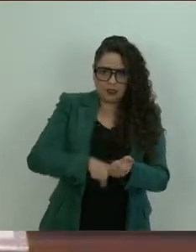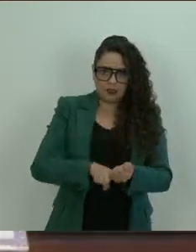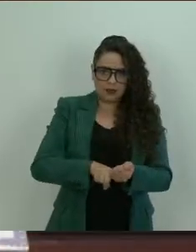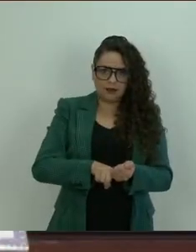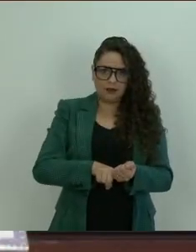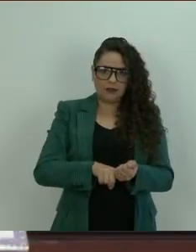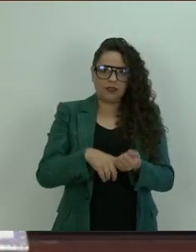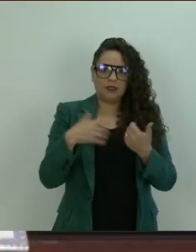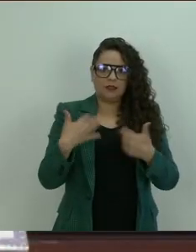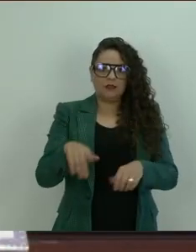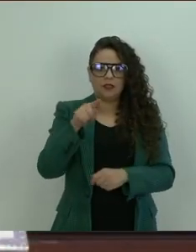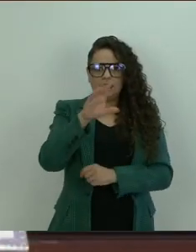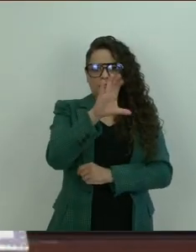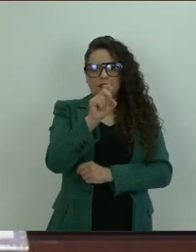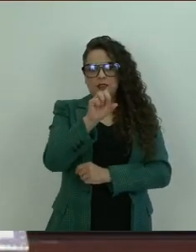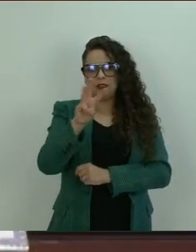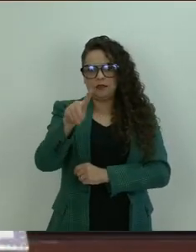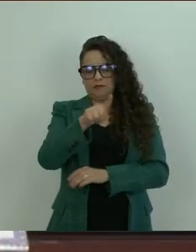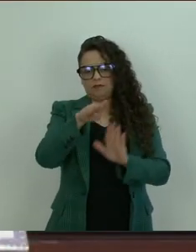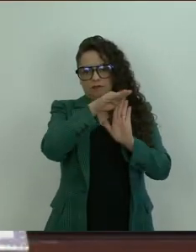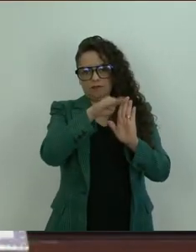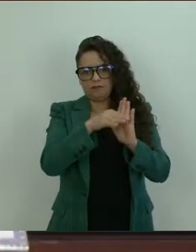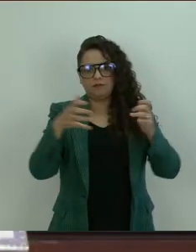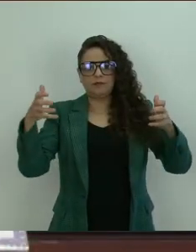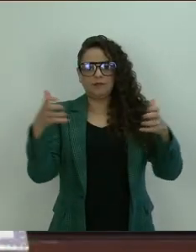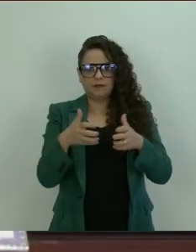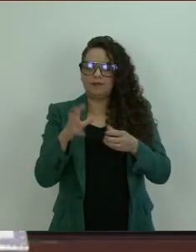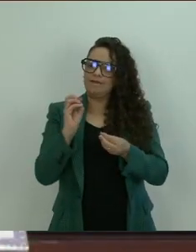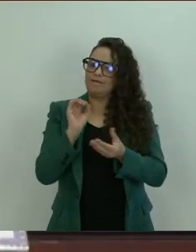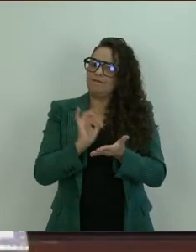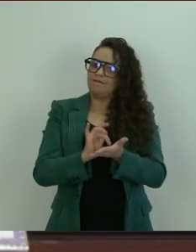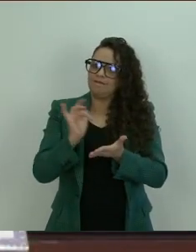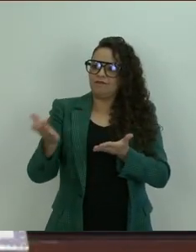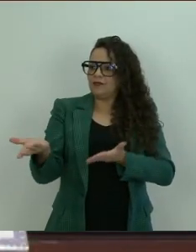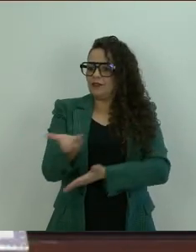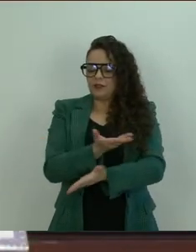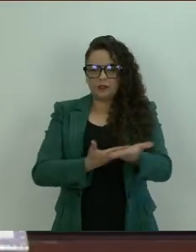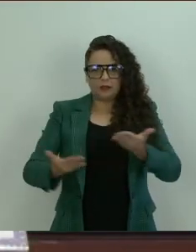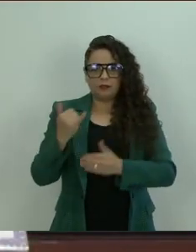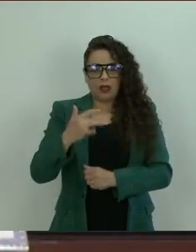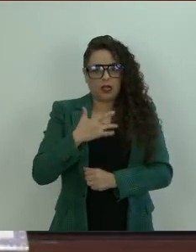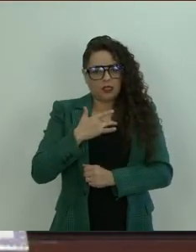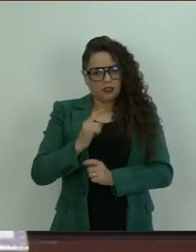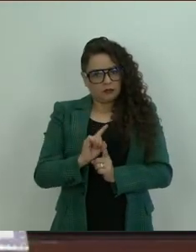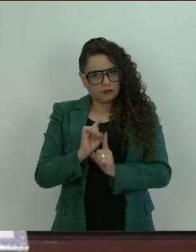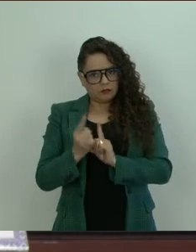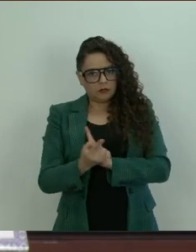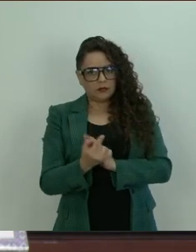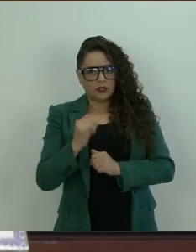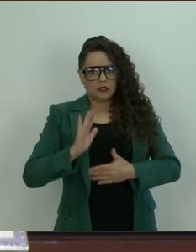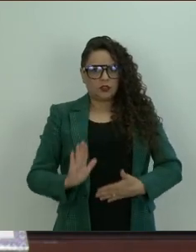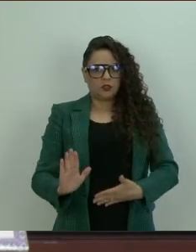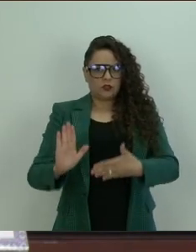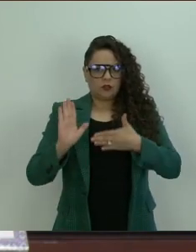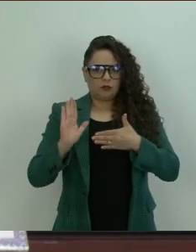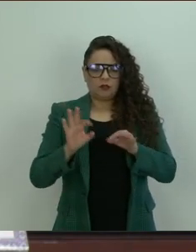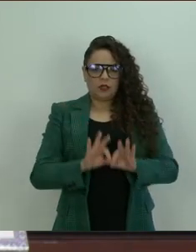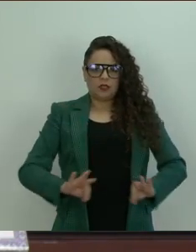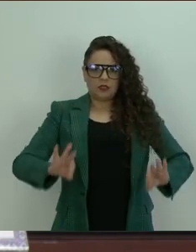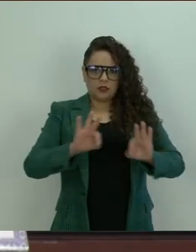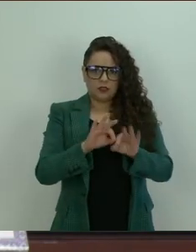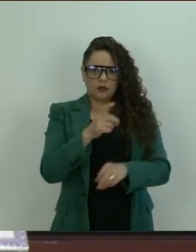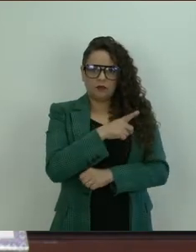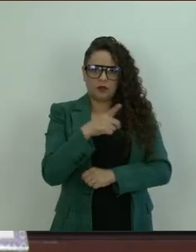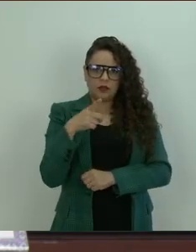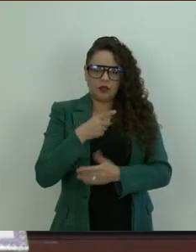esta conformación de esta recomendación, así como su sensibilidad y compromiso con las causas más profundas de justicia